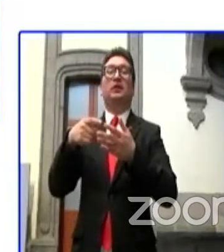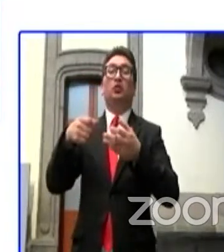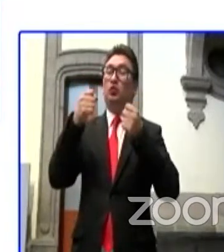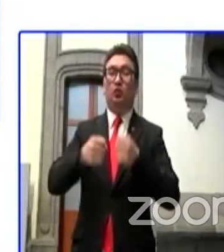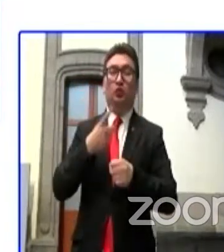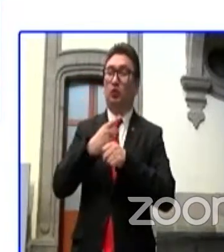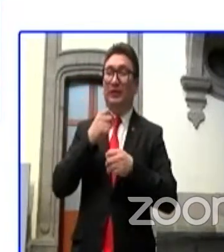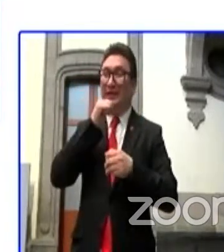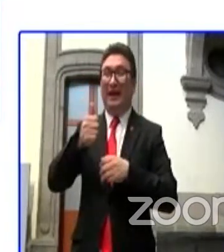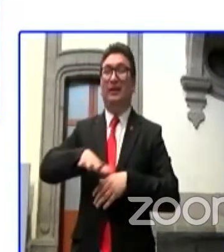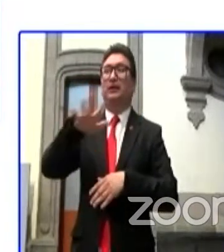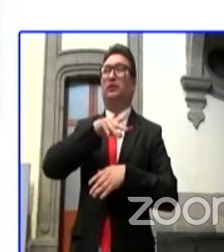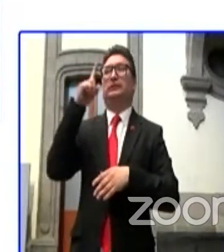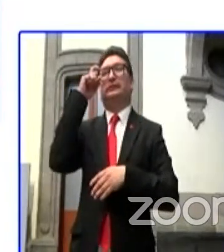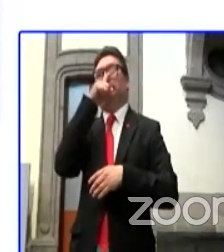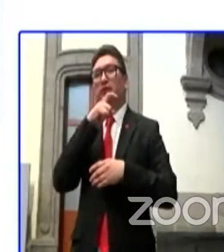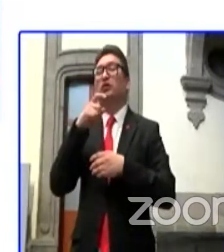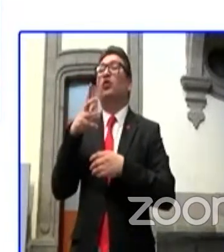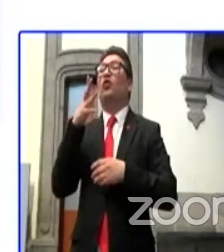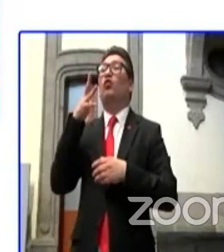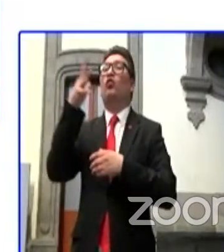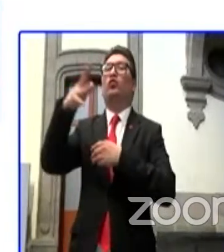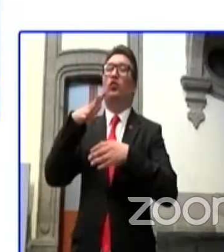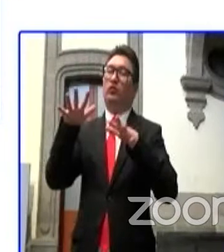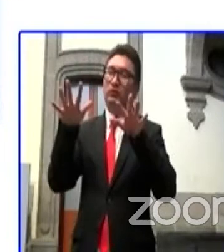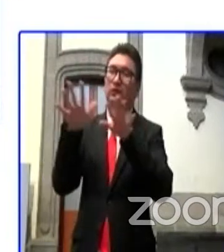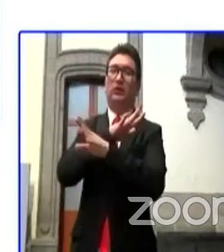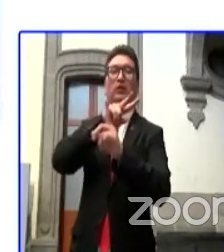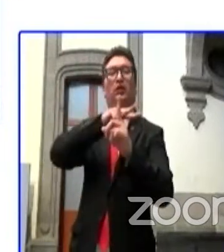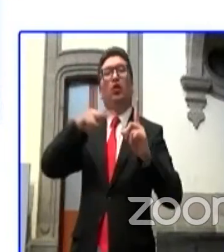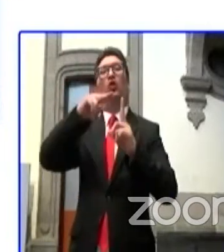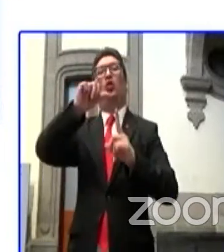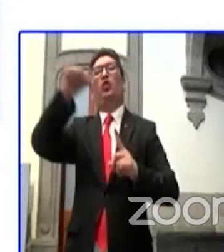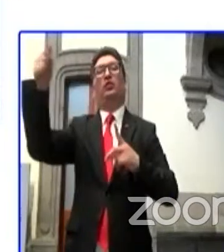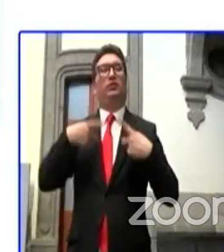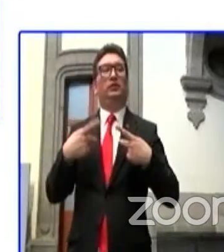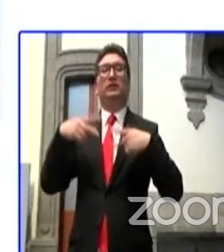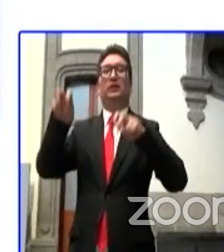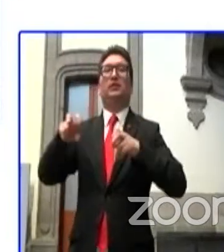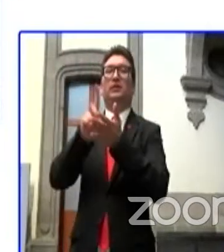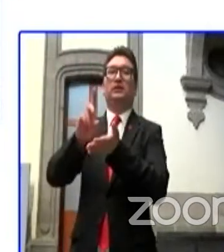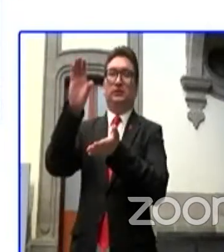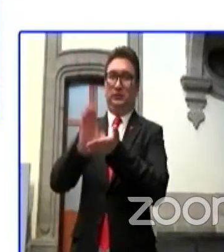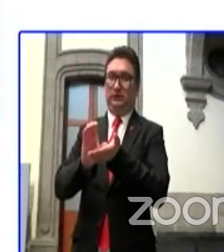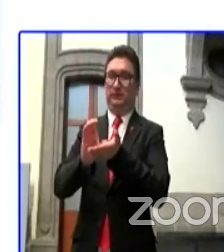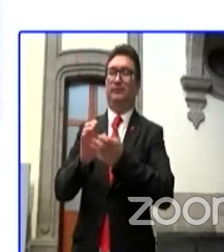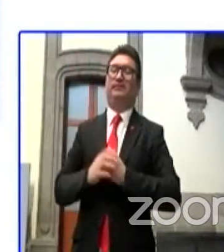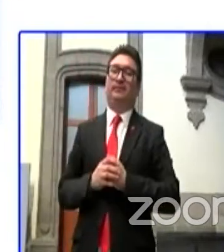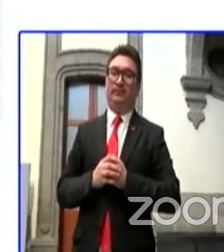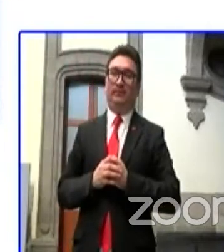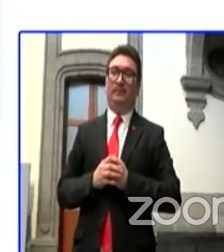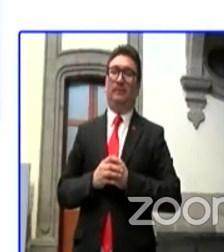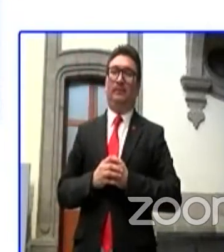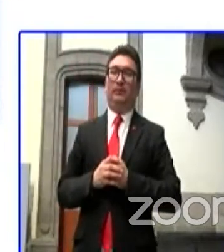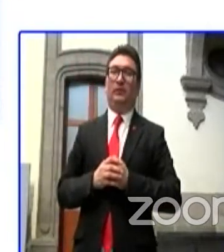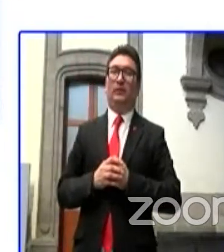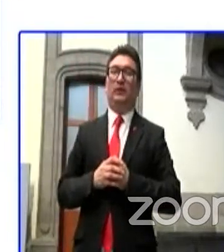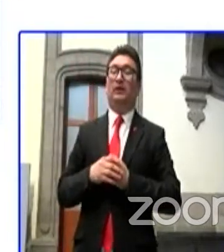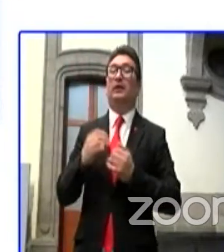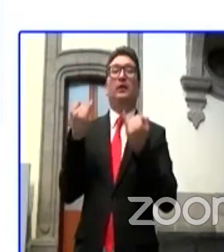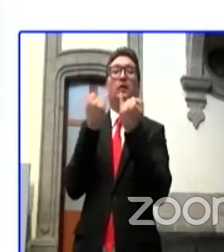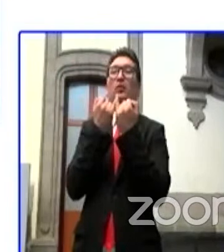nos obliga a marcar el rumbo de una nueva visión de lo que somos las personas con discapacidad. Y como Grimaldo,